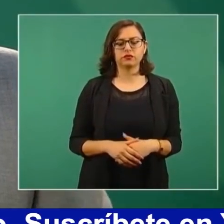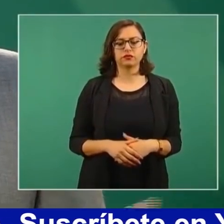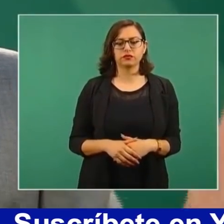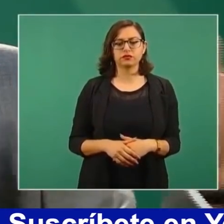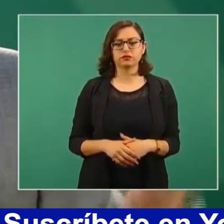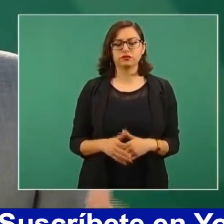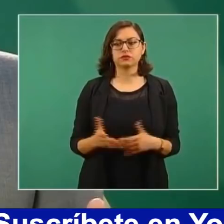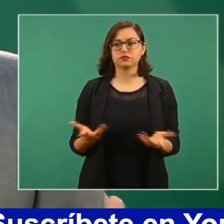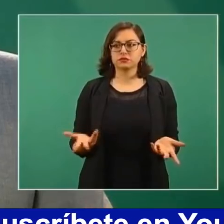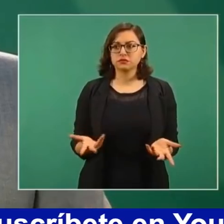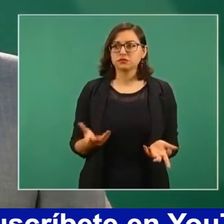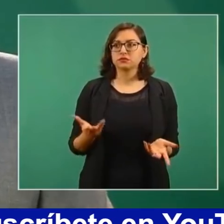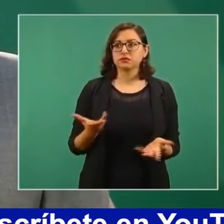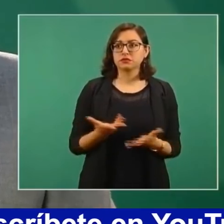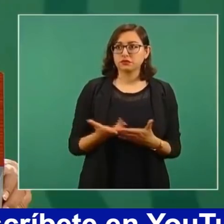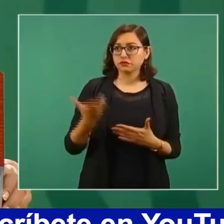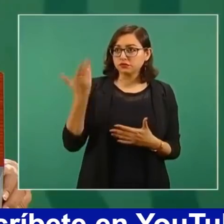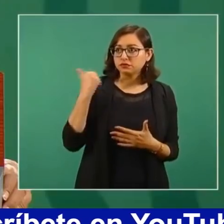se creó